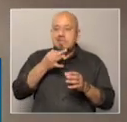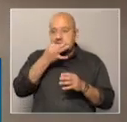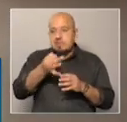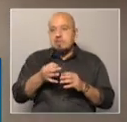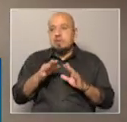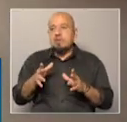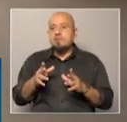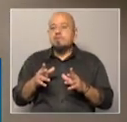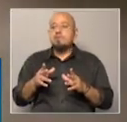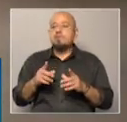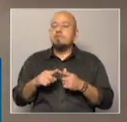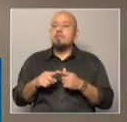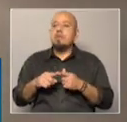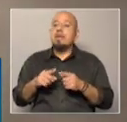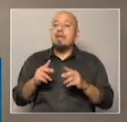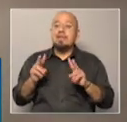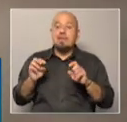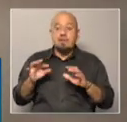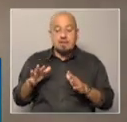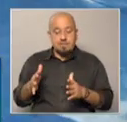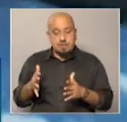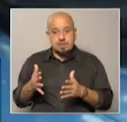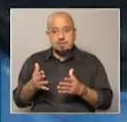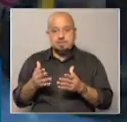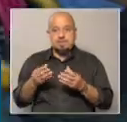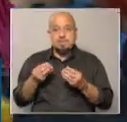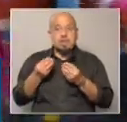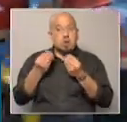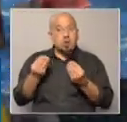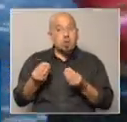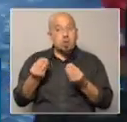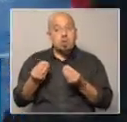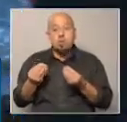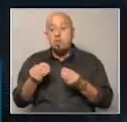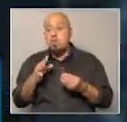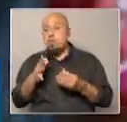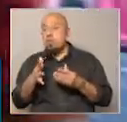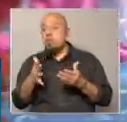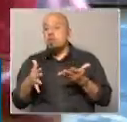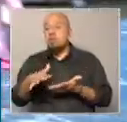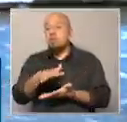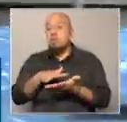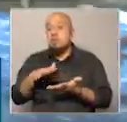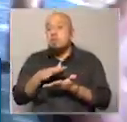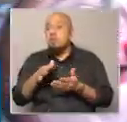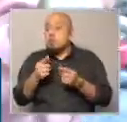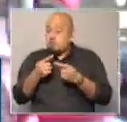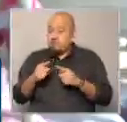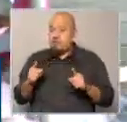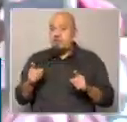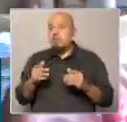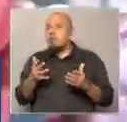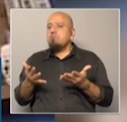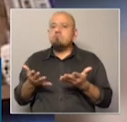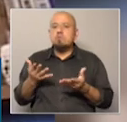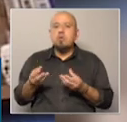situaciones de excepción. El tema es, ¿cómo se regula cuando es una situación de excepción? ¿Y cuántas tiene que